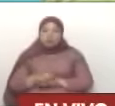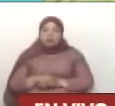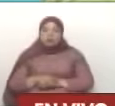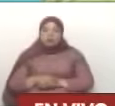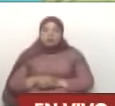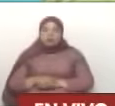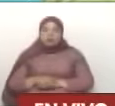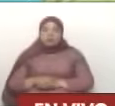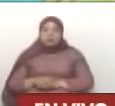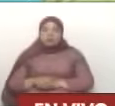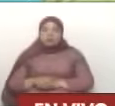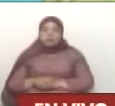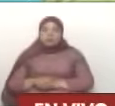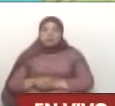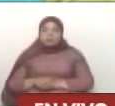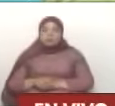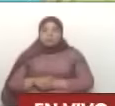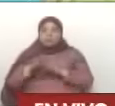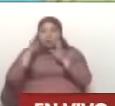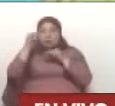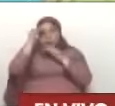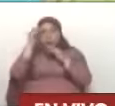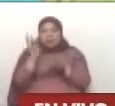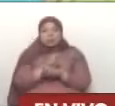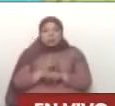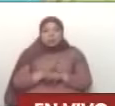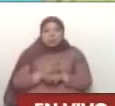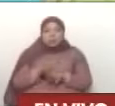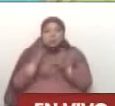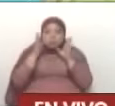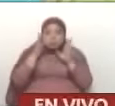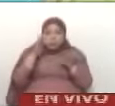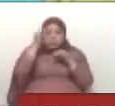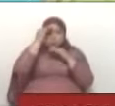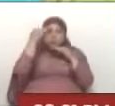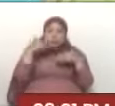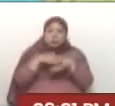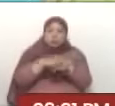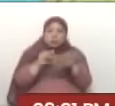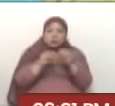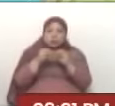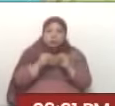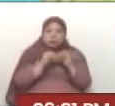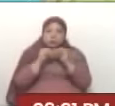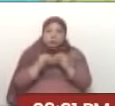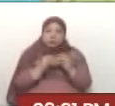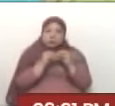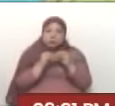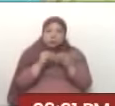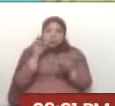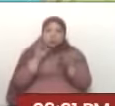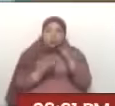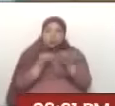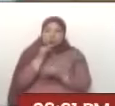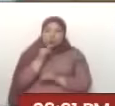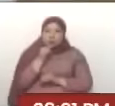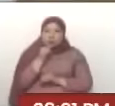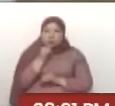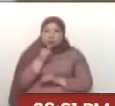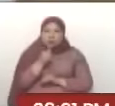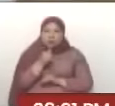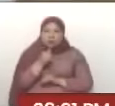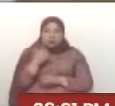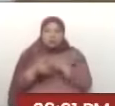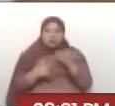para atender de inmediato la rehabilitación y adecuación de las